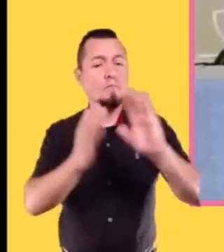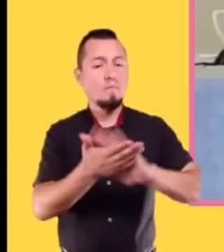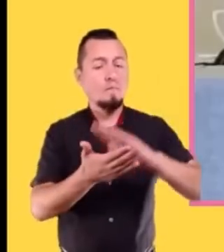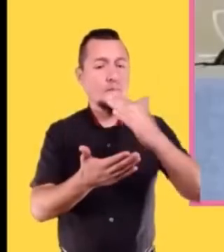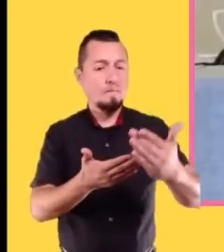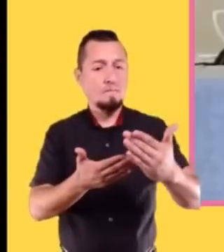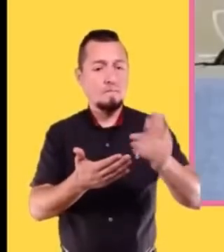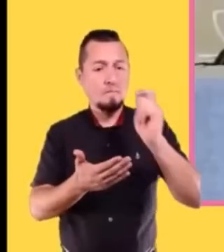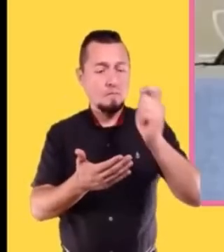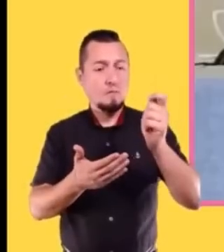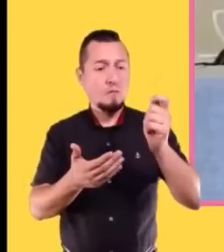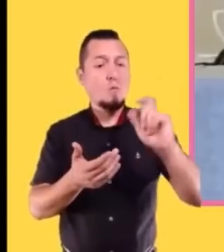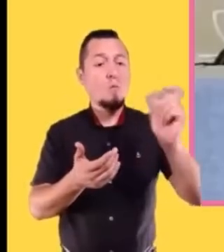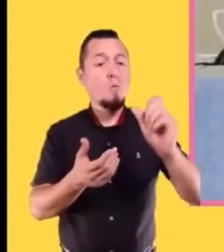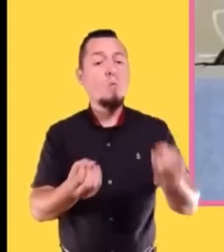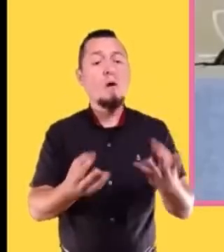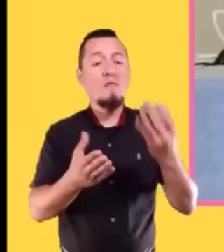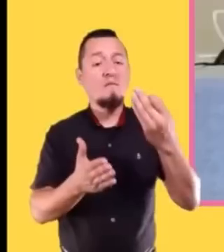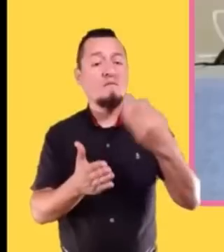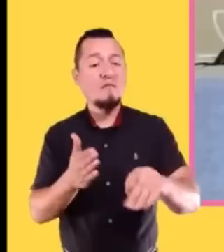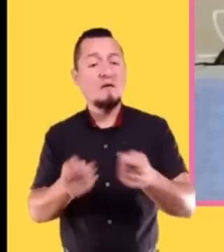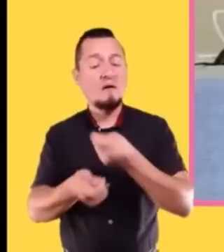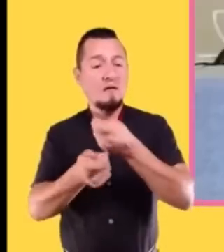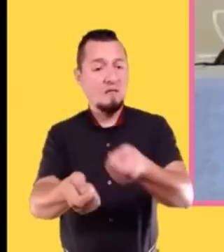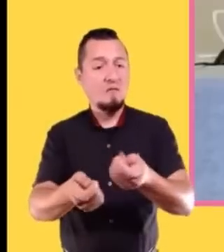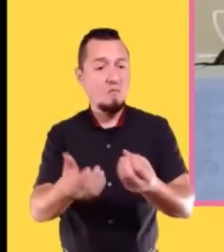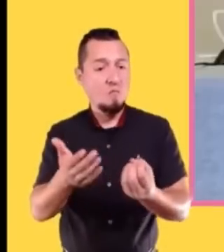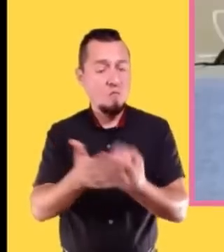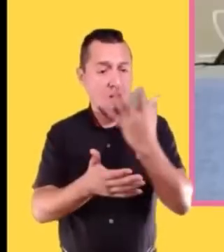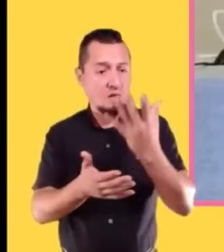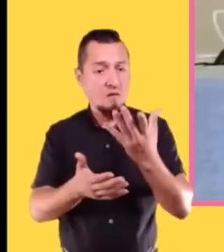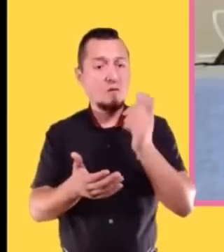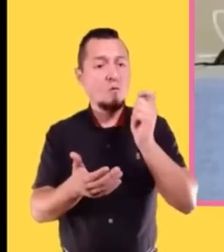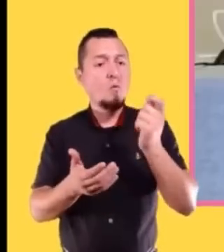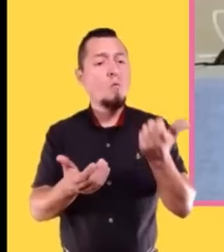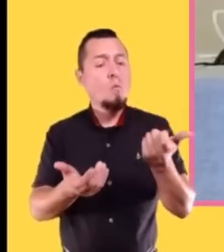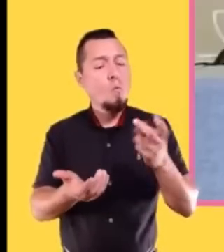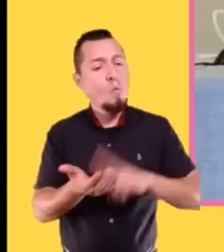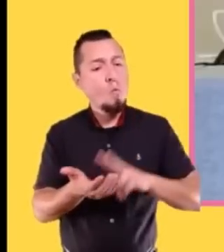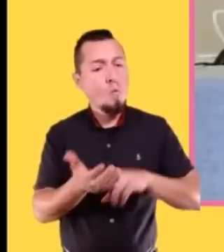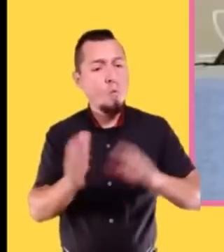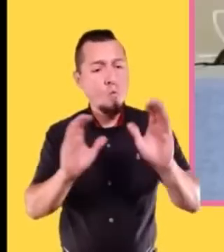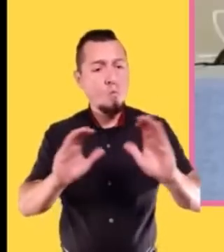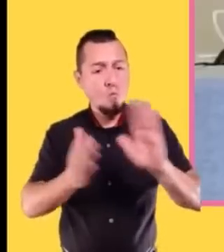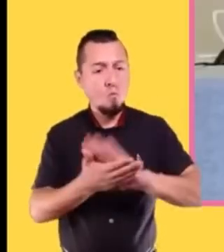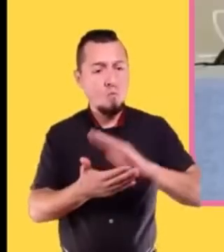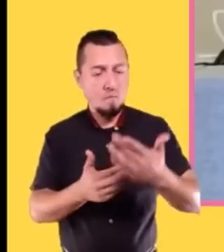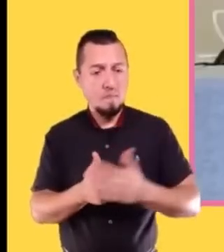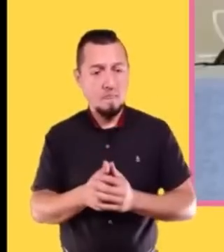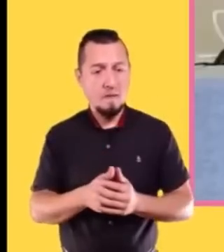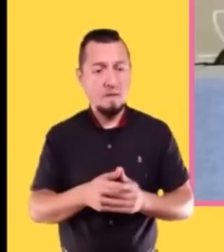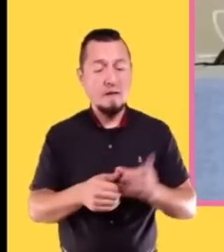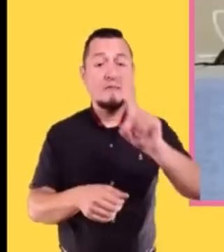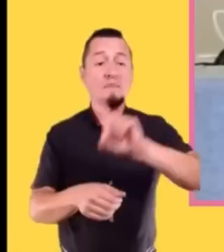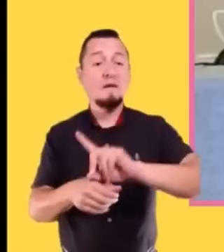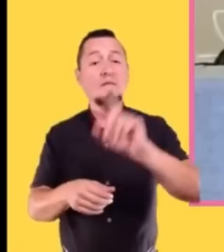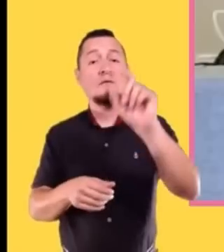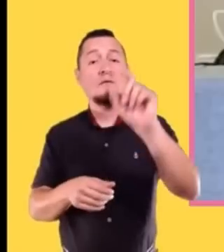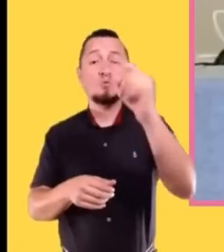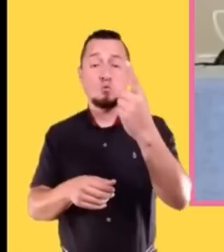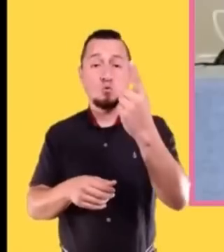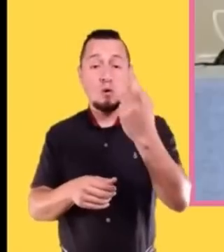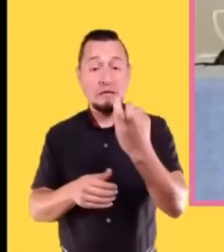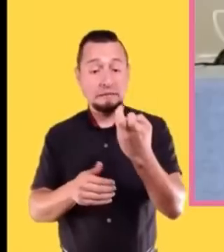van a entregar en este ciclo escolar? ¿Y cuál es el presupuesto para estas computadoras? El día 21 de este mes iniciamos la